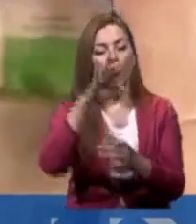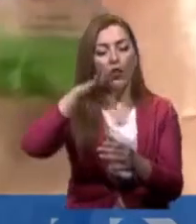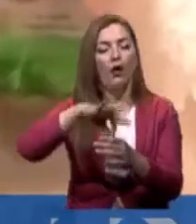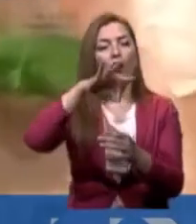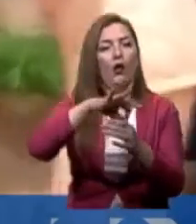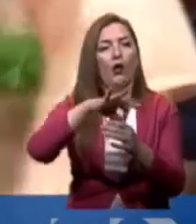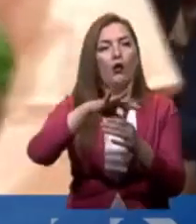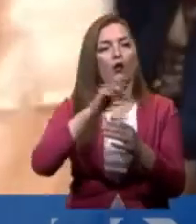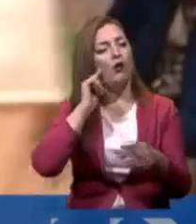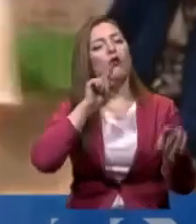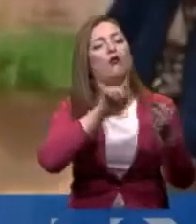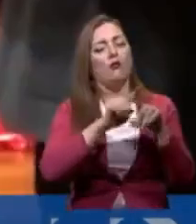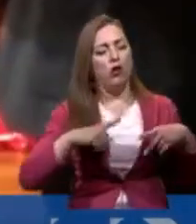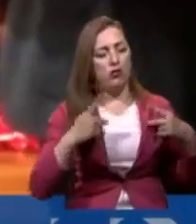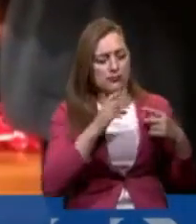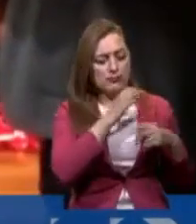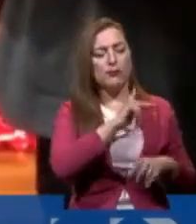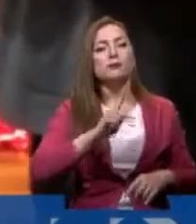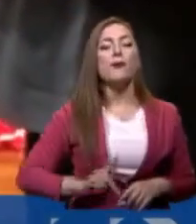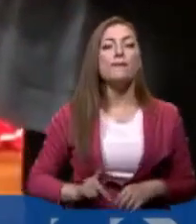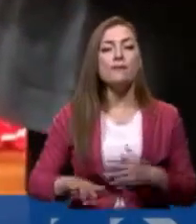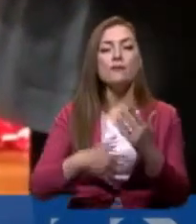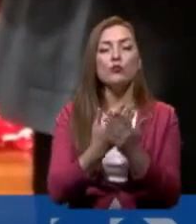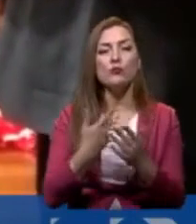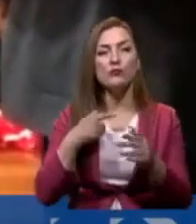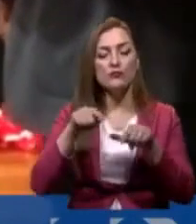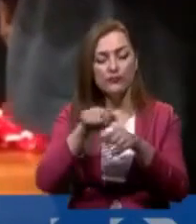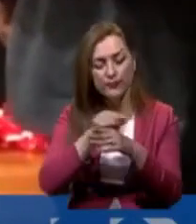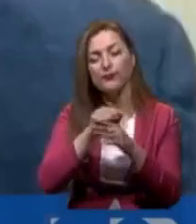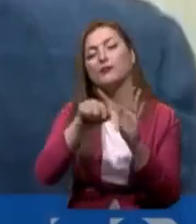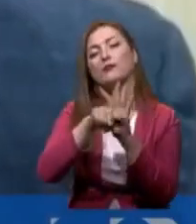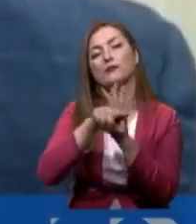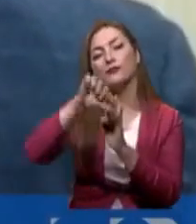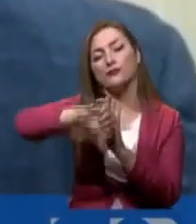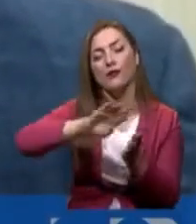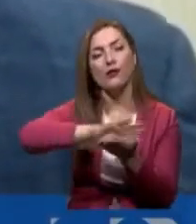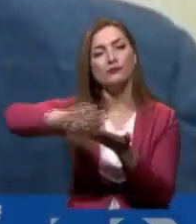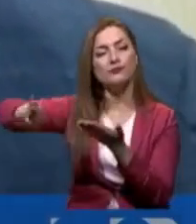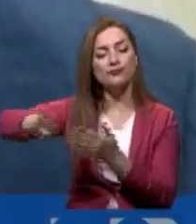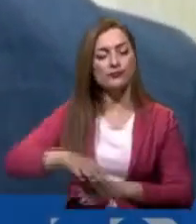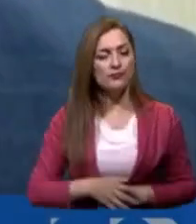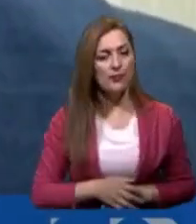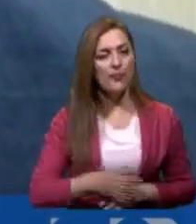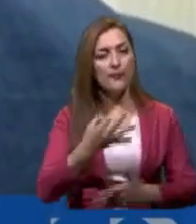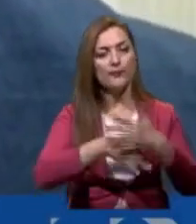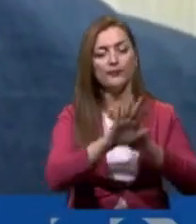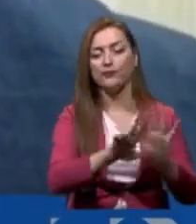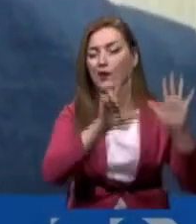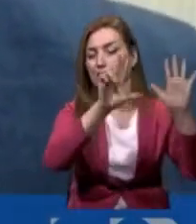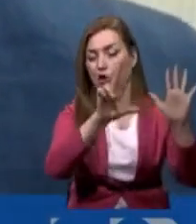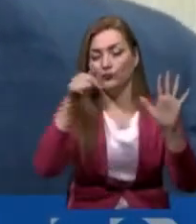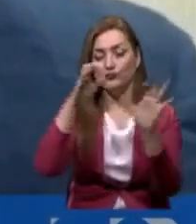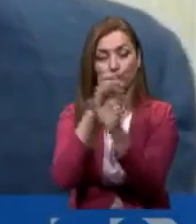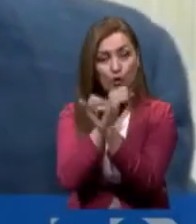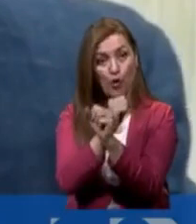coherencia entre su accionar y su vida personal sin antecedentes de malas prácticas. Tenemos un total de 18 en el día. En la noche de hoy se está